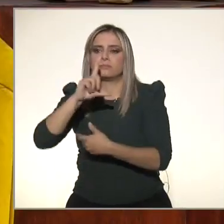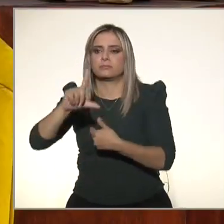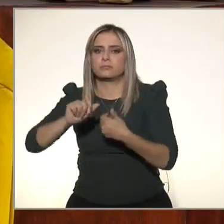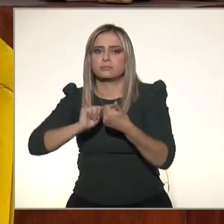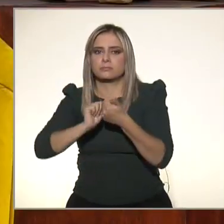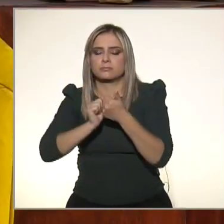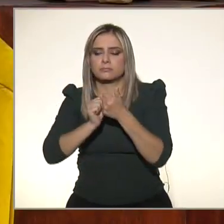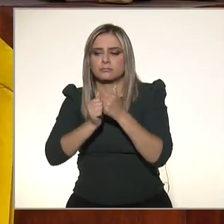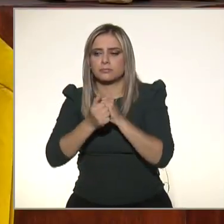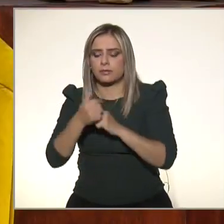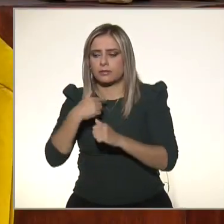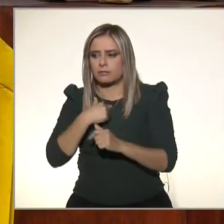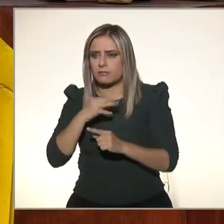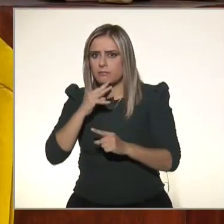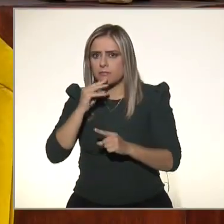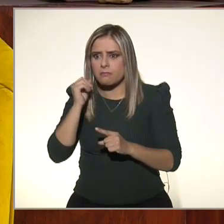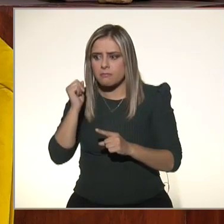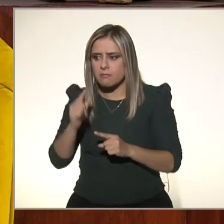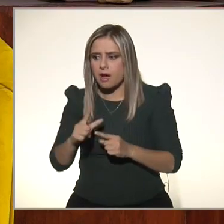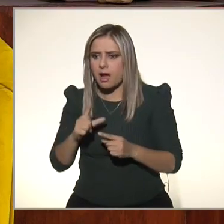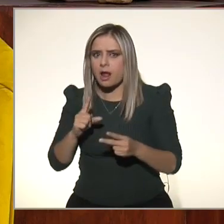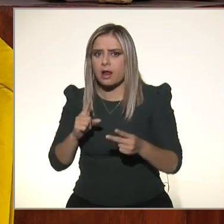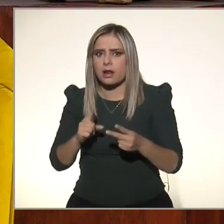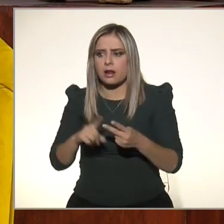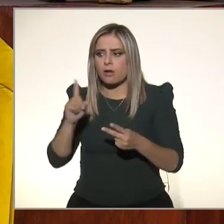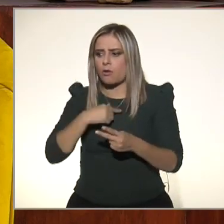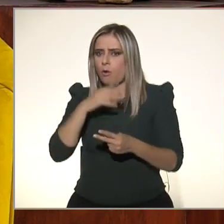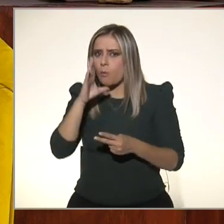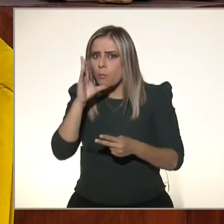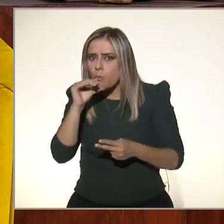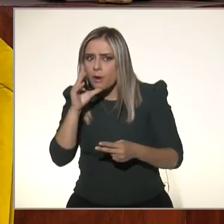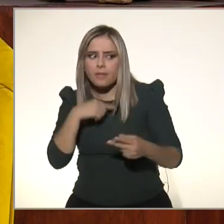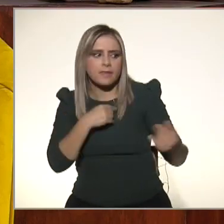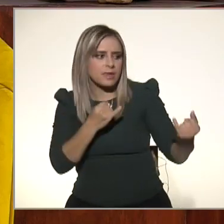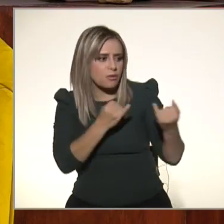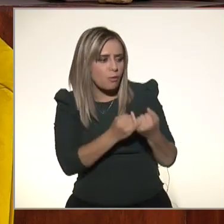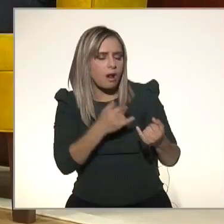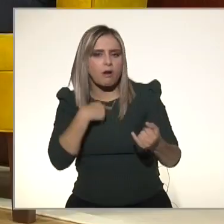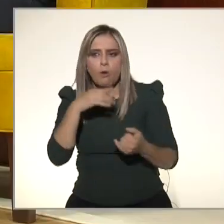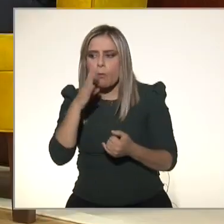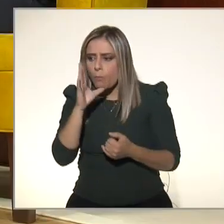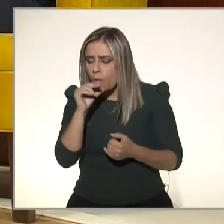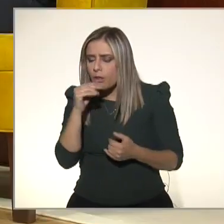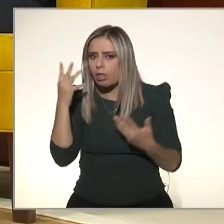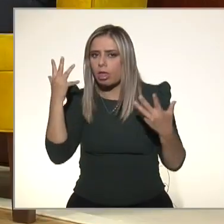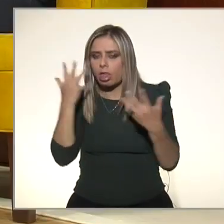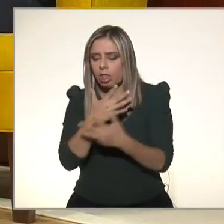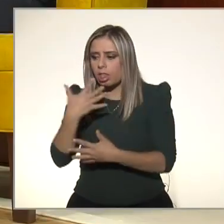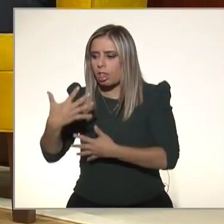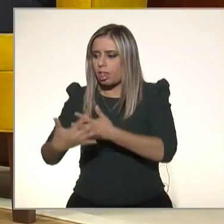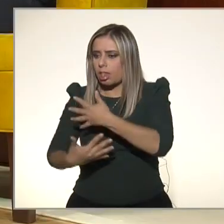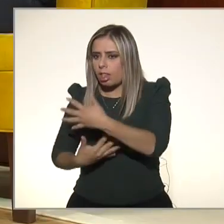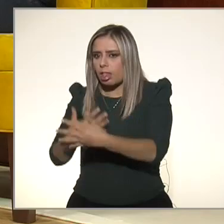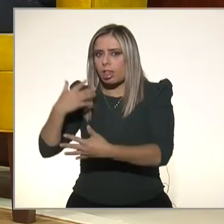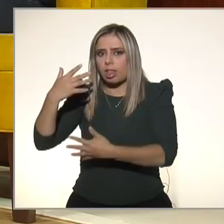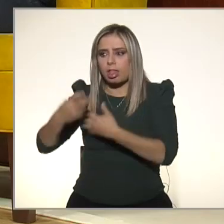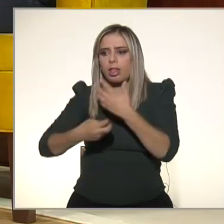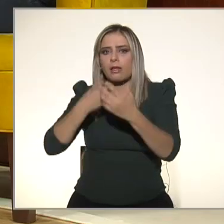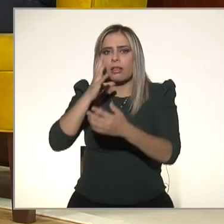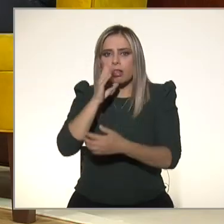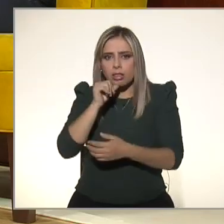Cuando uno lo aterriza al plano de la realidad, digamos, y uno no cumple con